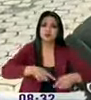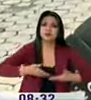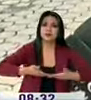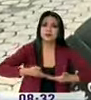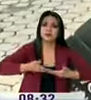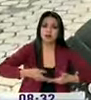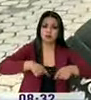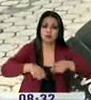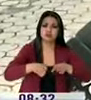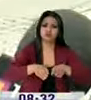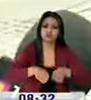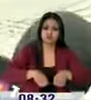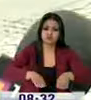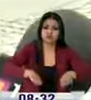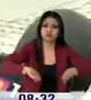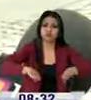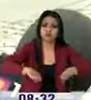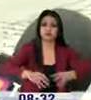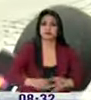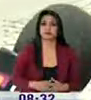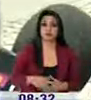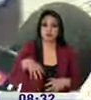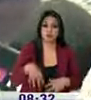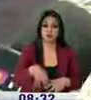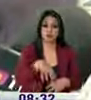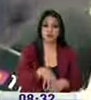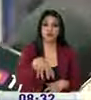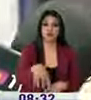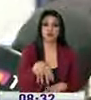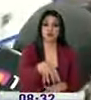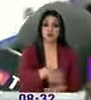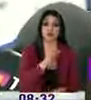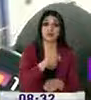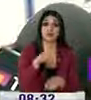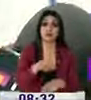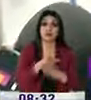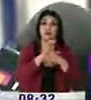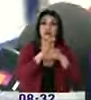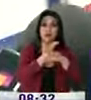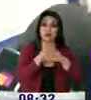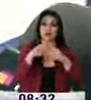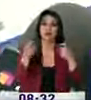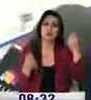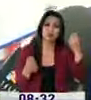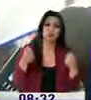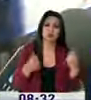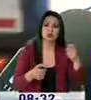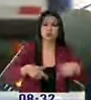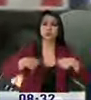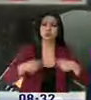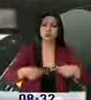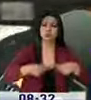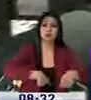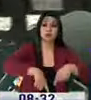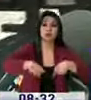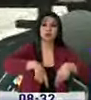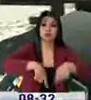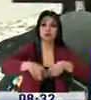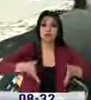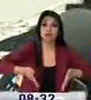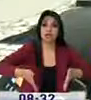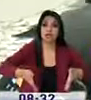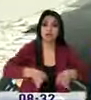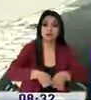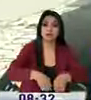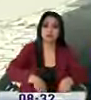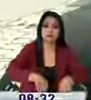todos los carros bajan por aquí y suben. Lo que pasa es que como tenemos transporte pesado que pasa a diario, todos los días,